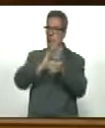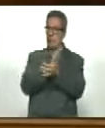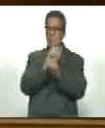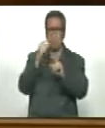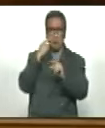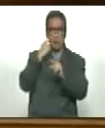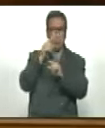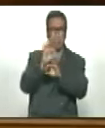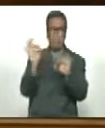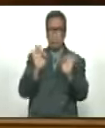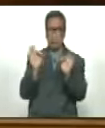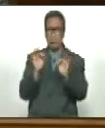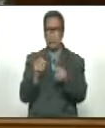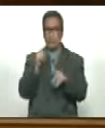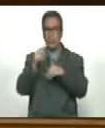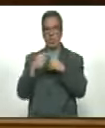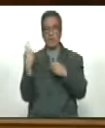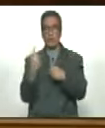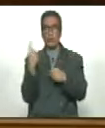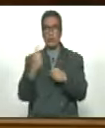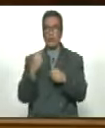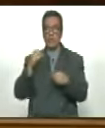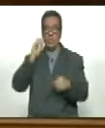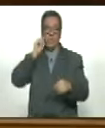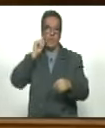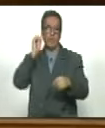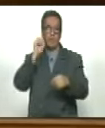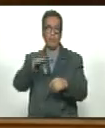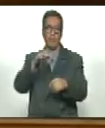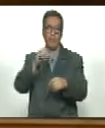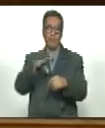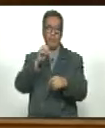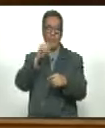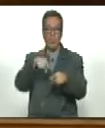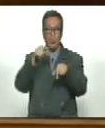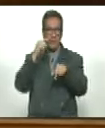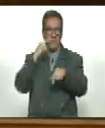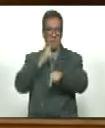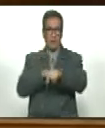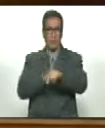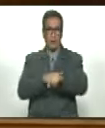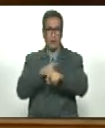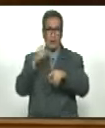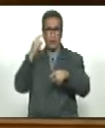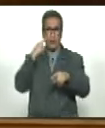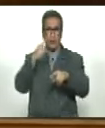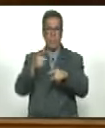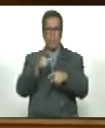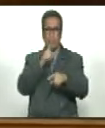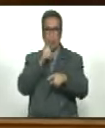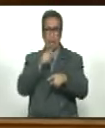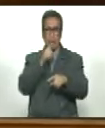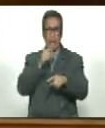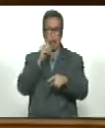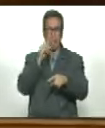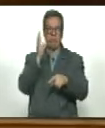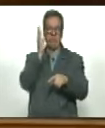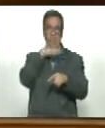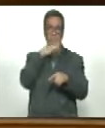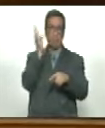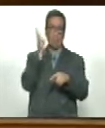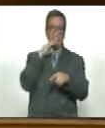cósmico. Eso es solamente basura ahora. Y de la basura más pestilente.